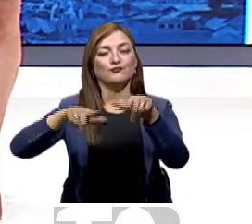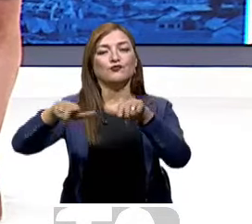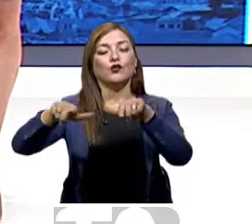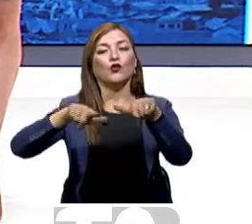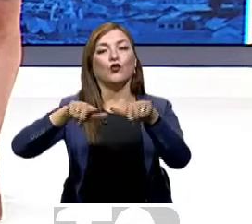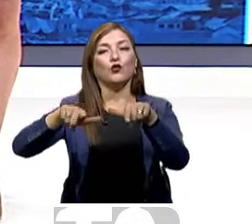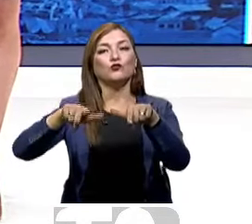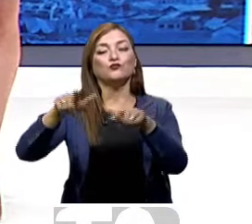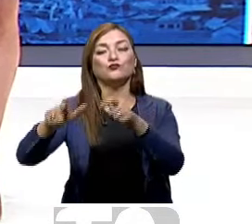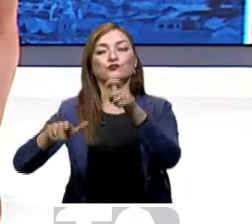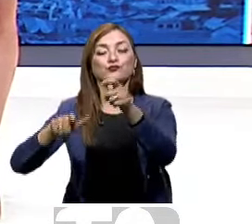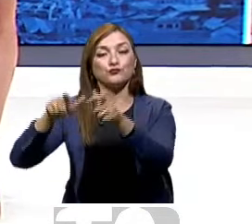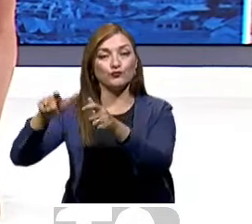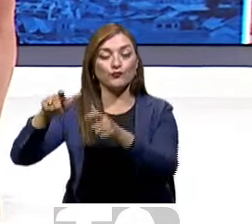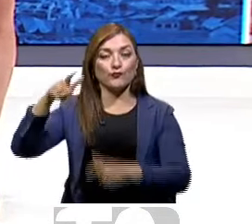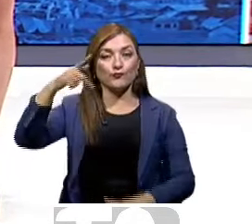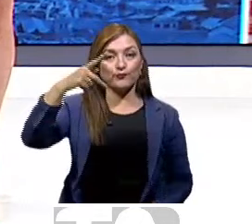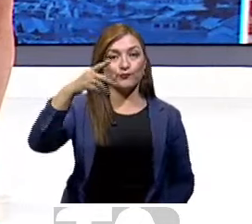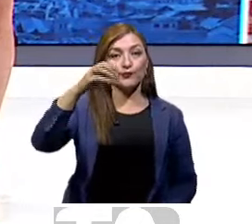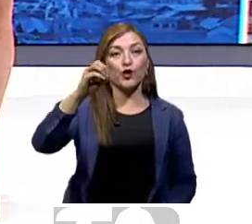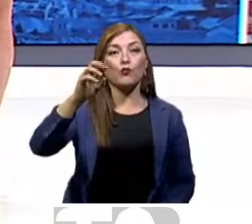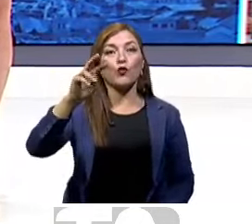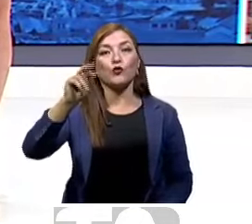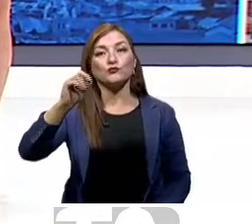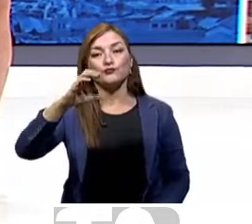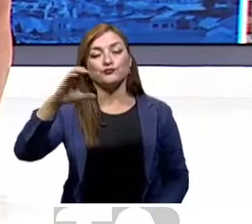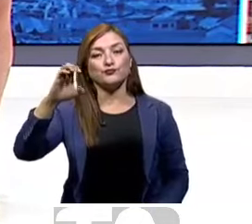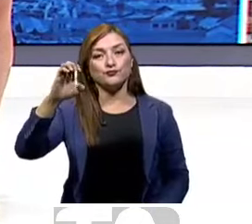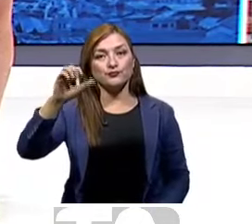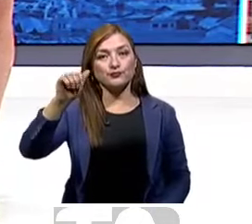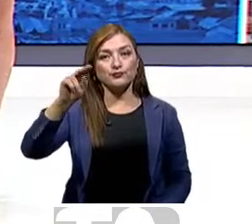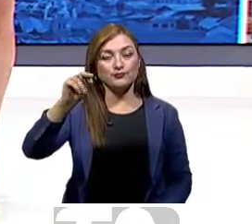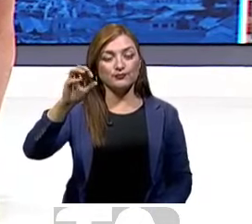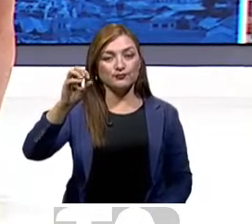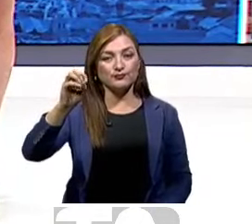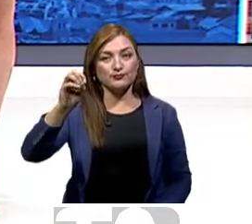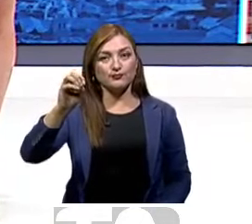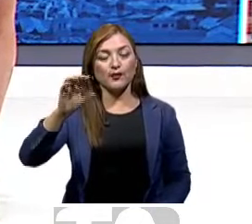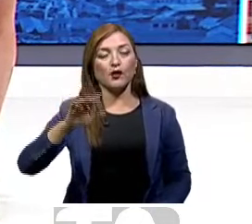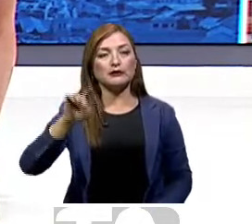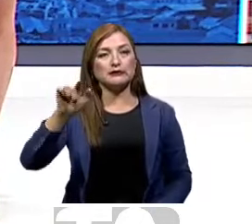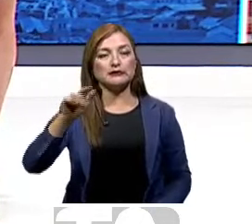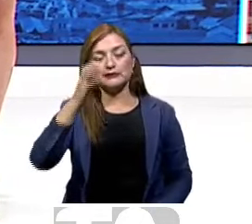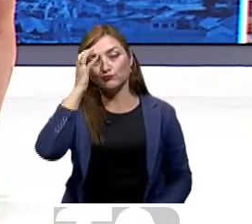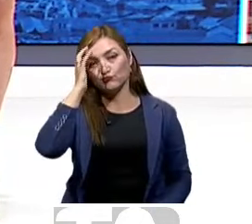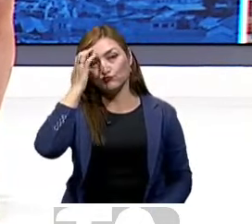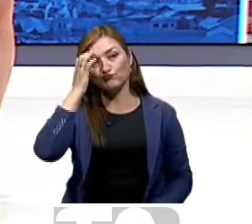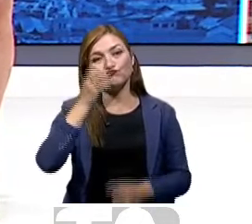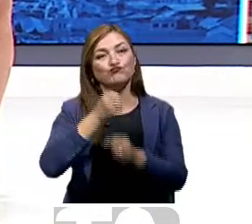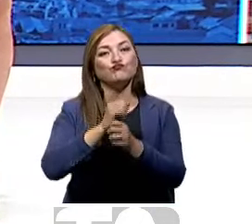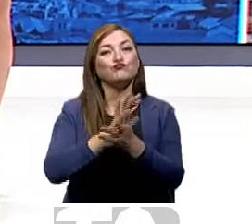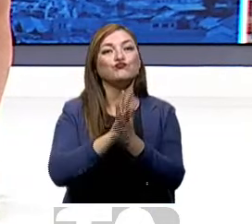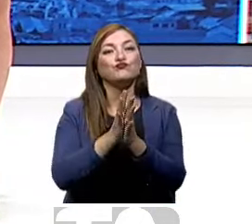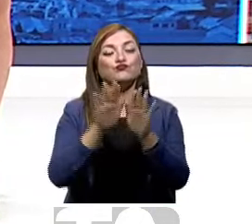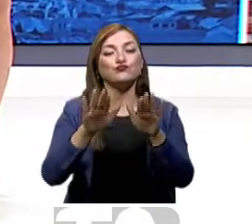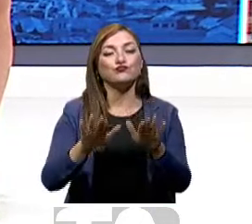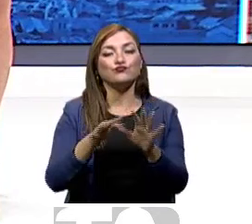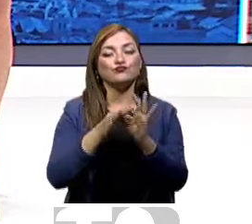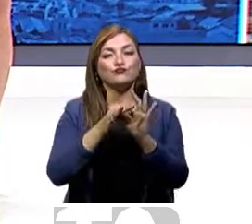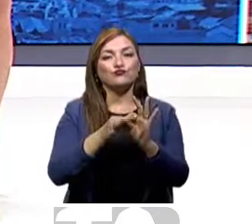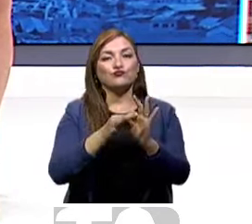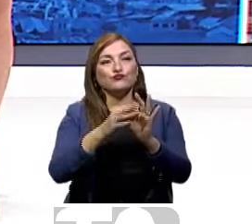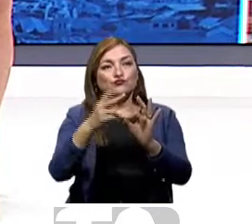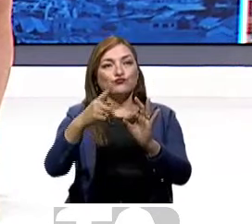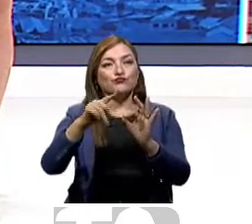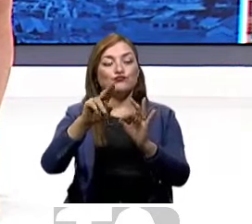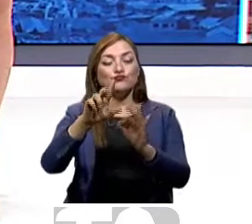precisamente esto en el norte de Quito, están muy preocupados por la ola de inseguridad que existe en el sector. En el lugar permanece nuestro compañero